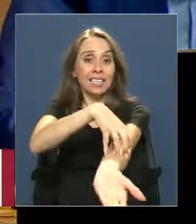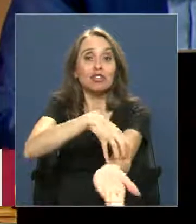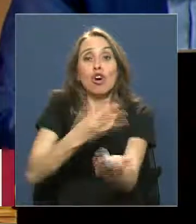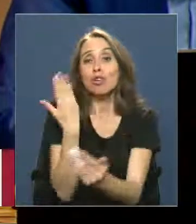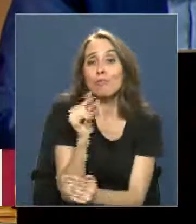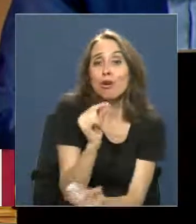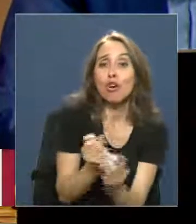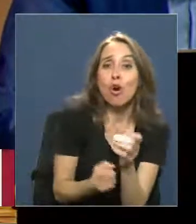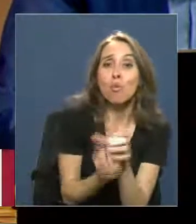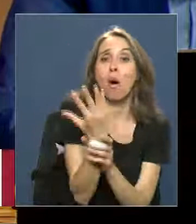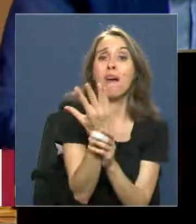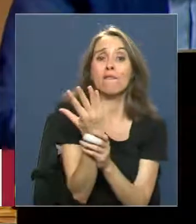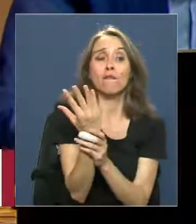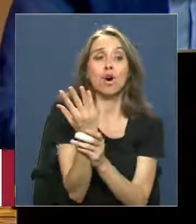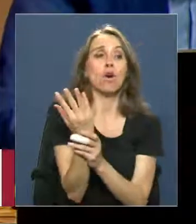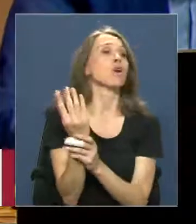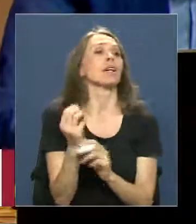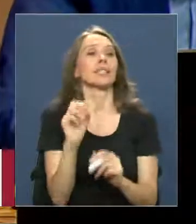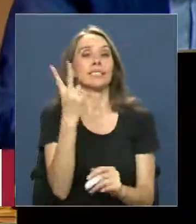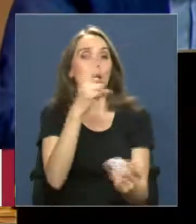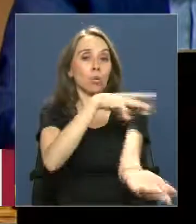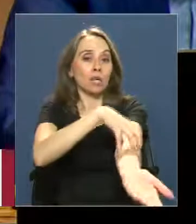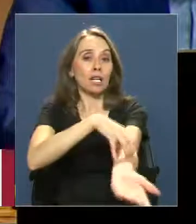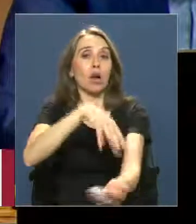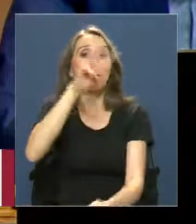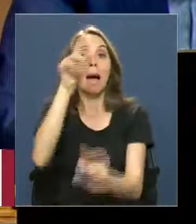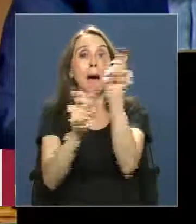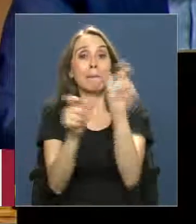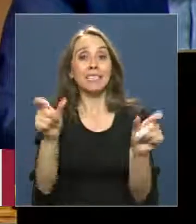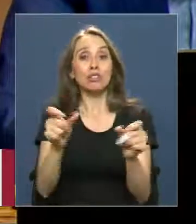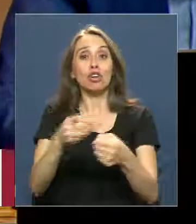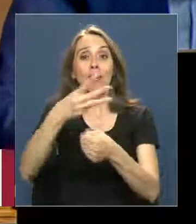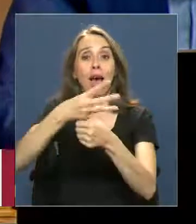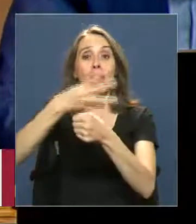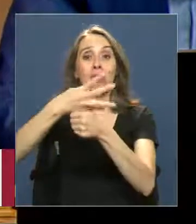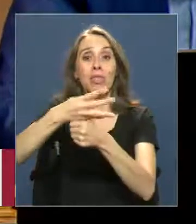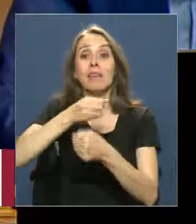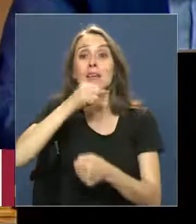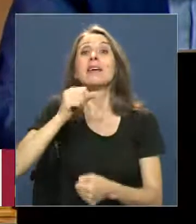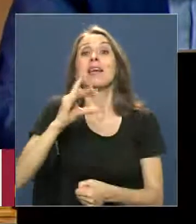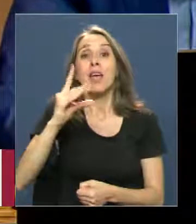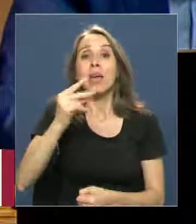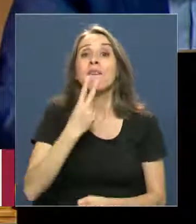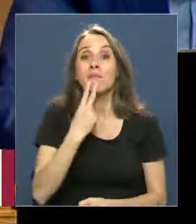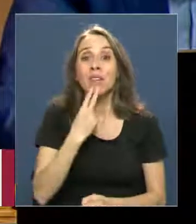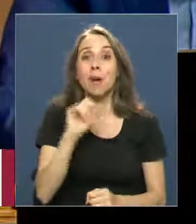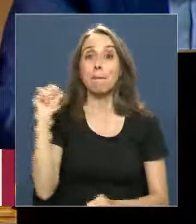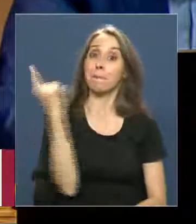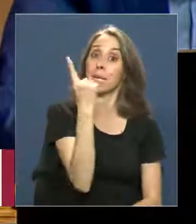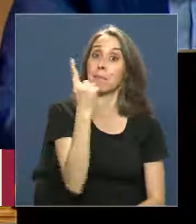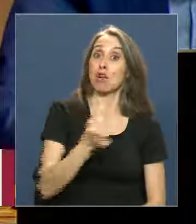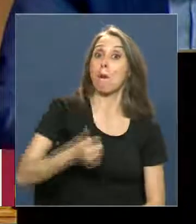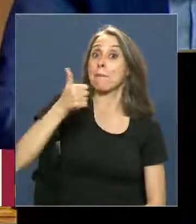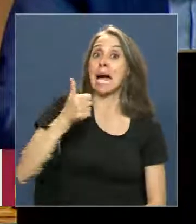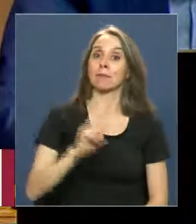iniciando con altos niveles, la segunda región con más adultos mayores del país, luego de Valparaíso, pero además con una